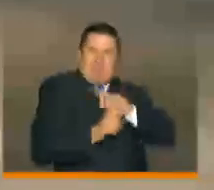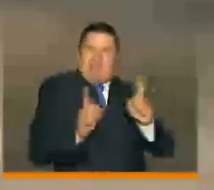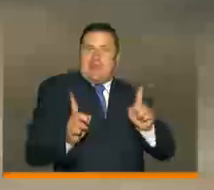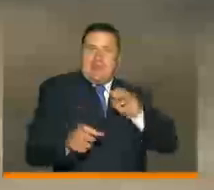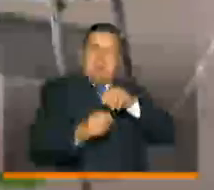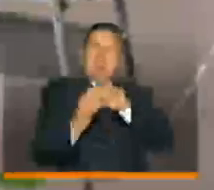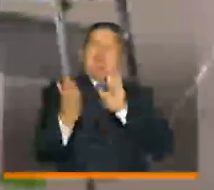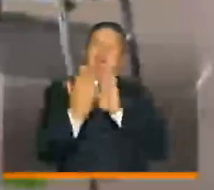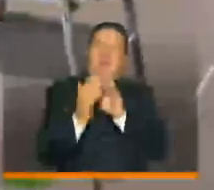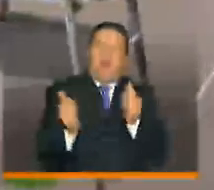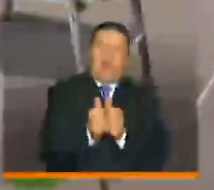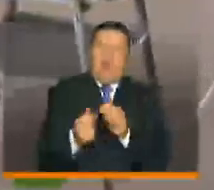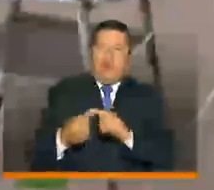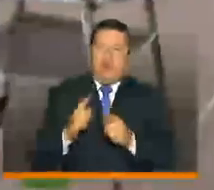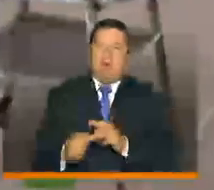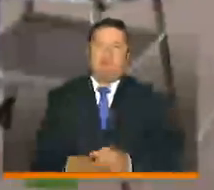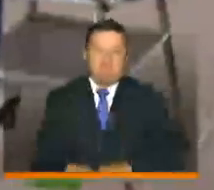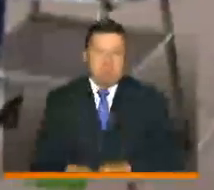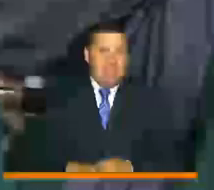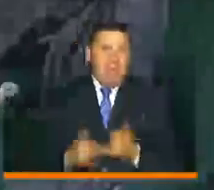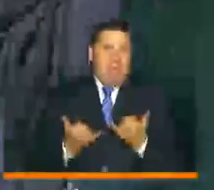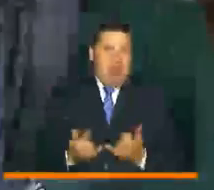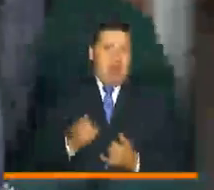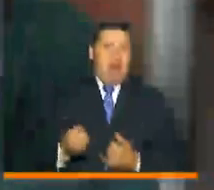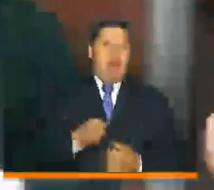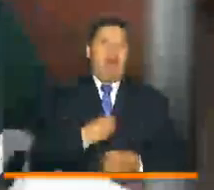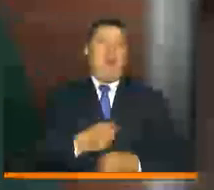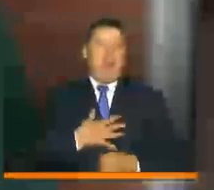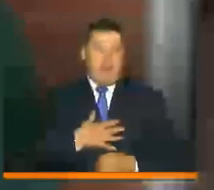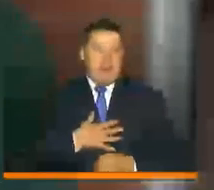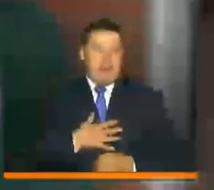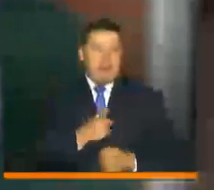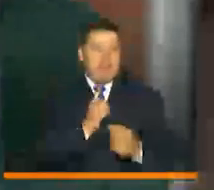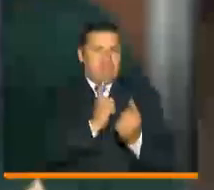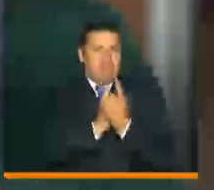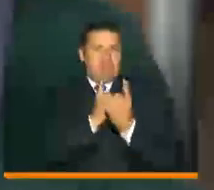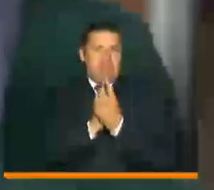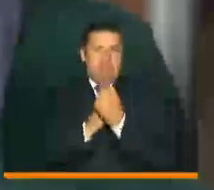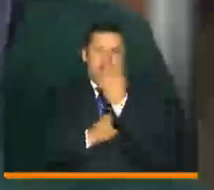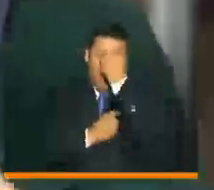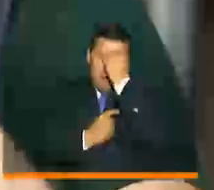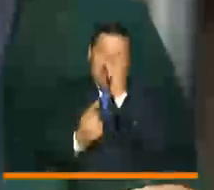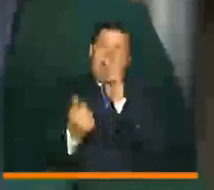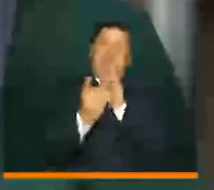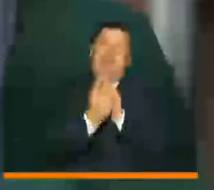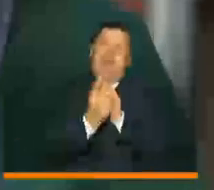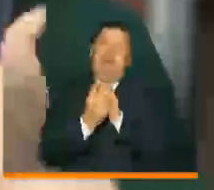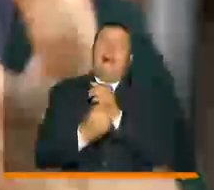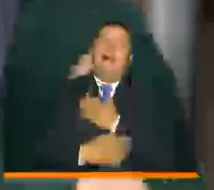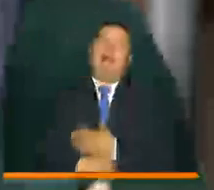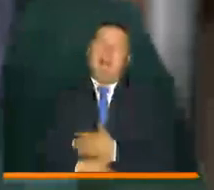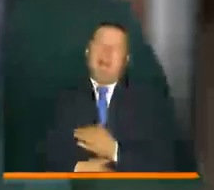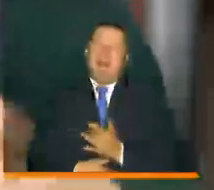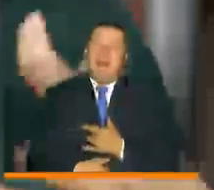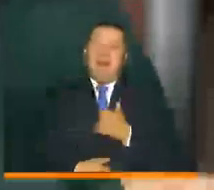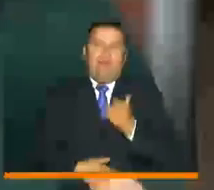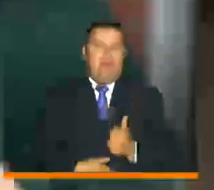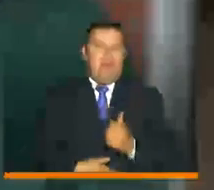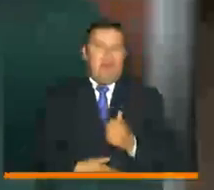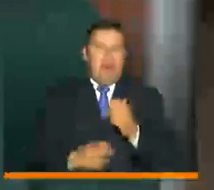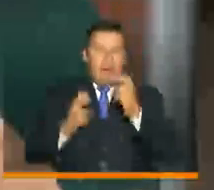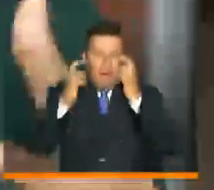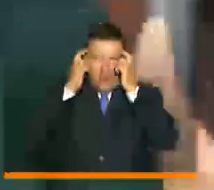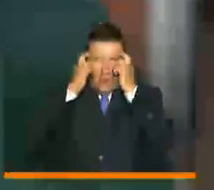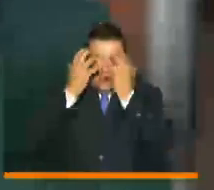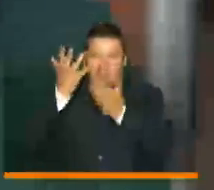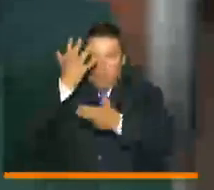con los compañeros. Hoy ellos tienen la oportunidad de encontrarse con sus docentes, de reafirmar, de enfatizar aquellos